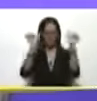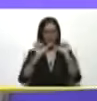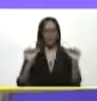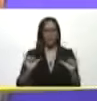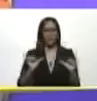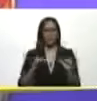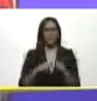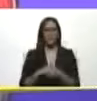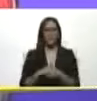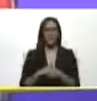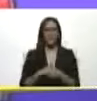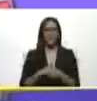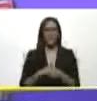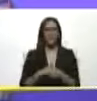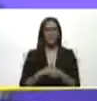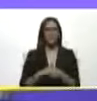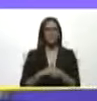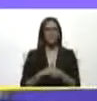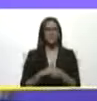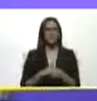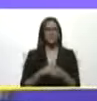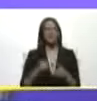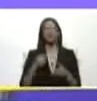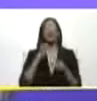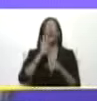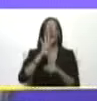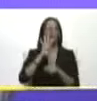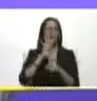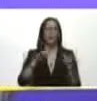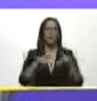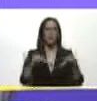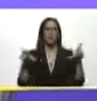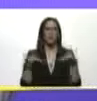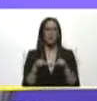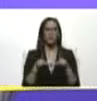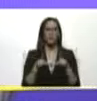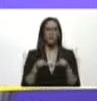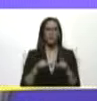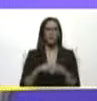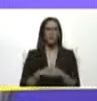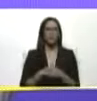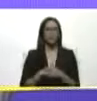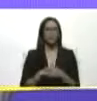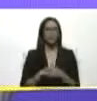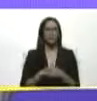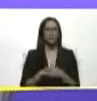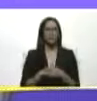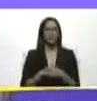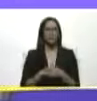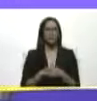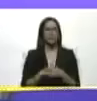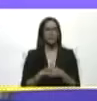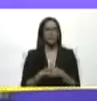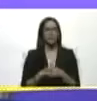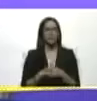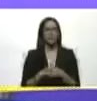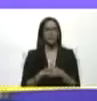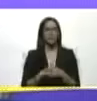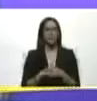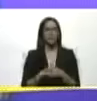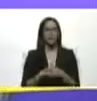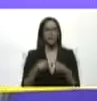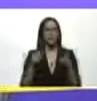bueno avancemos en cuarto lugar en